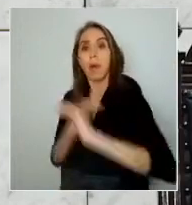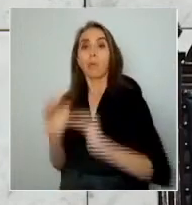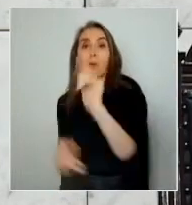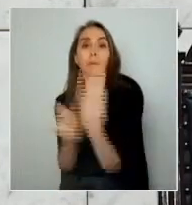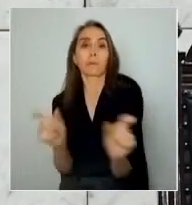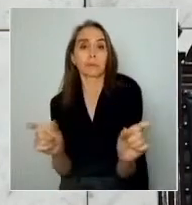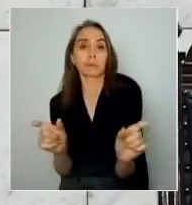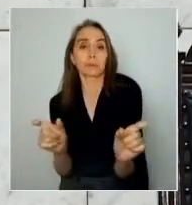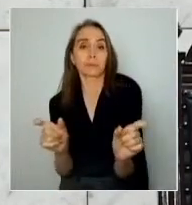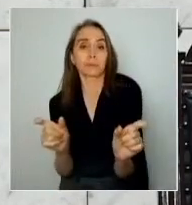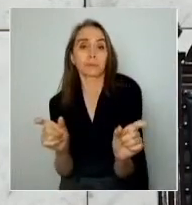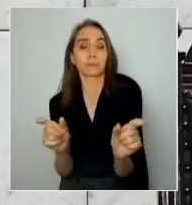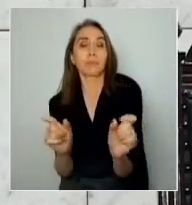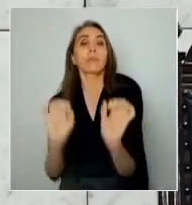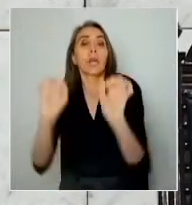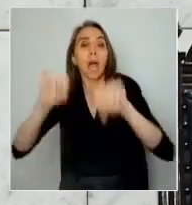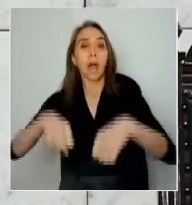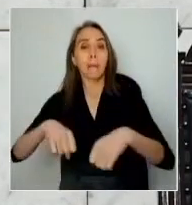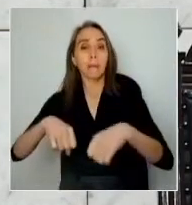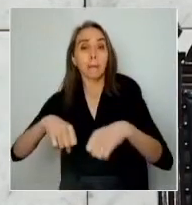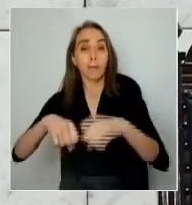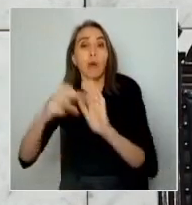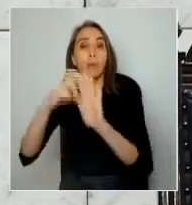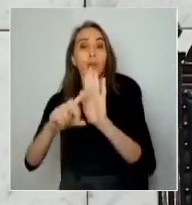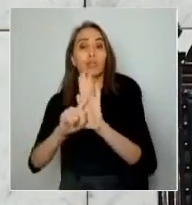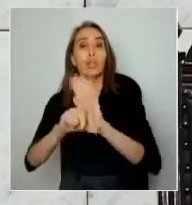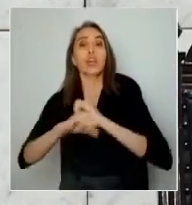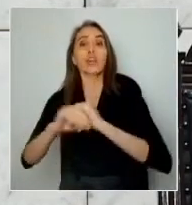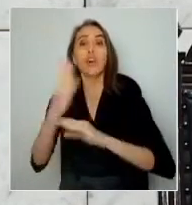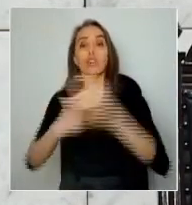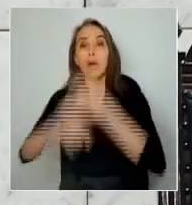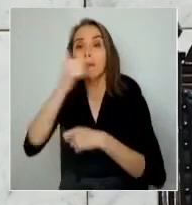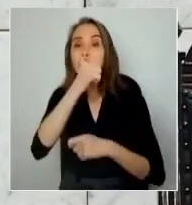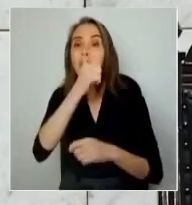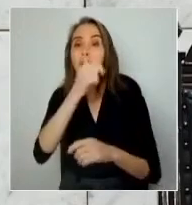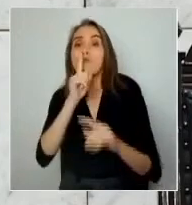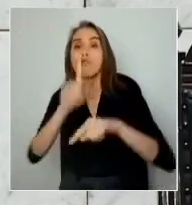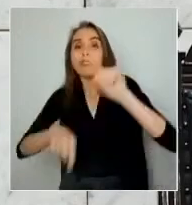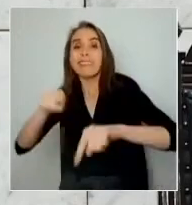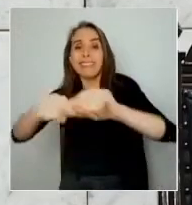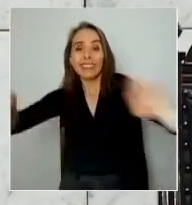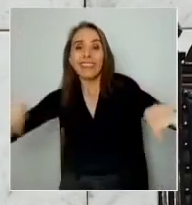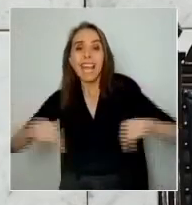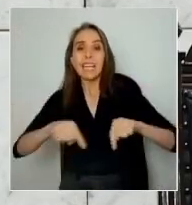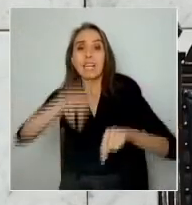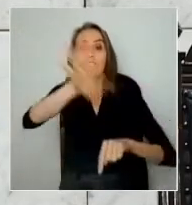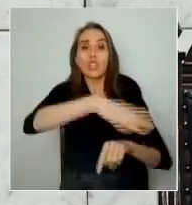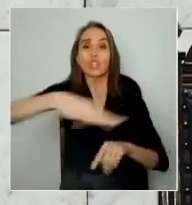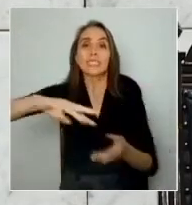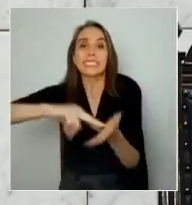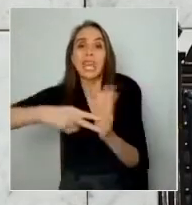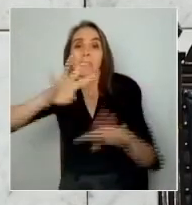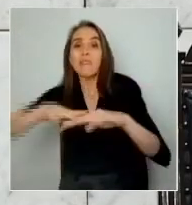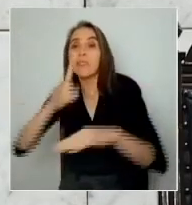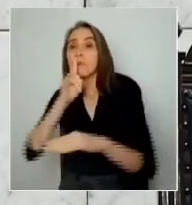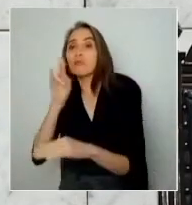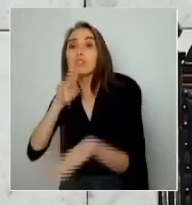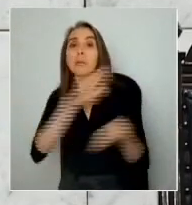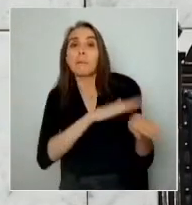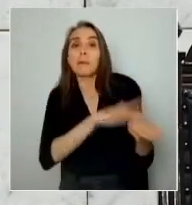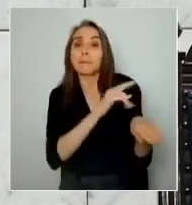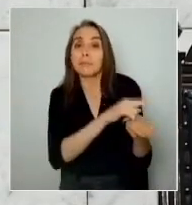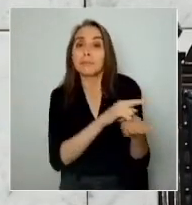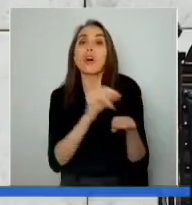aprobamos la ley antinartus antiloteos brujos y una serie de mejoras para fortalecer el control de migración irregular